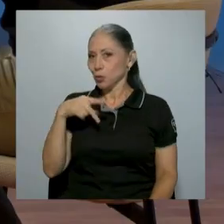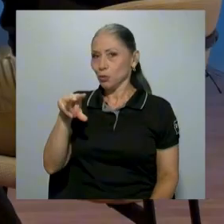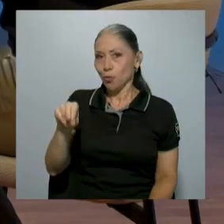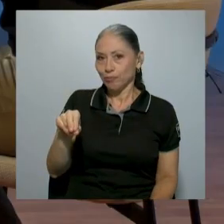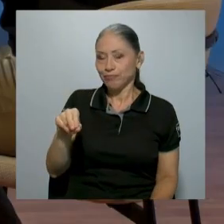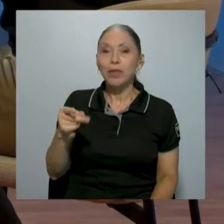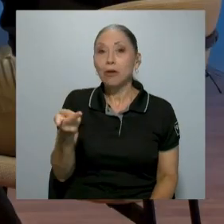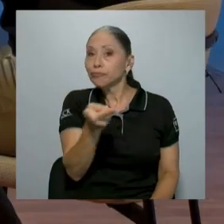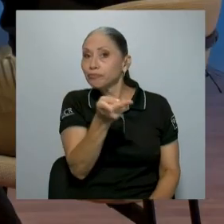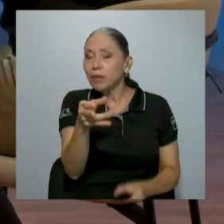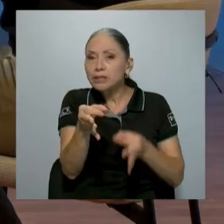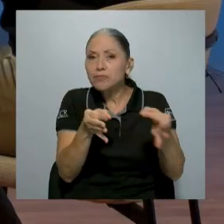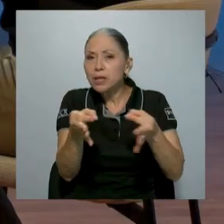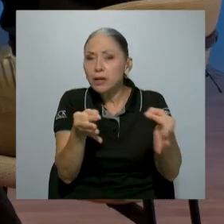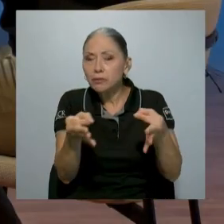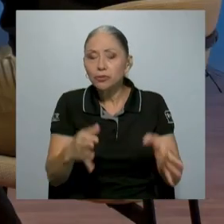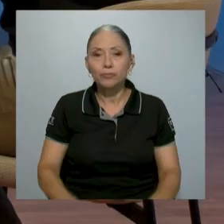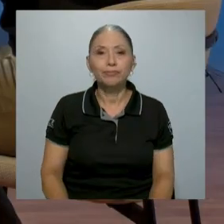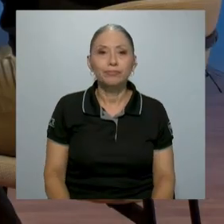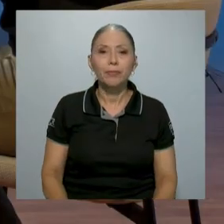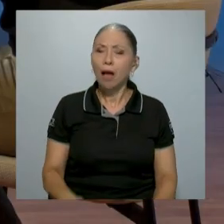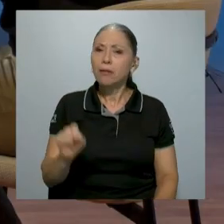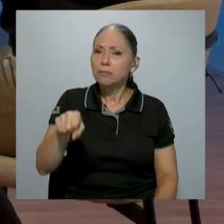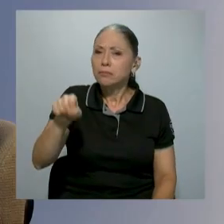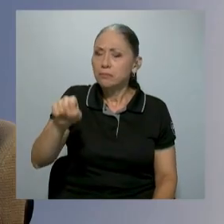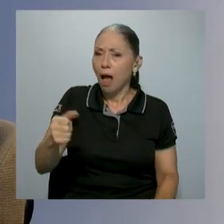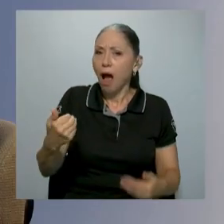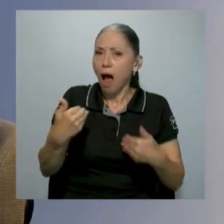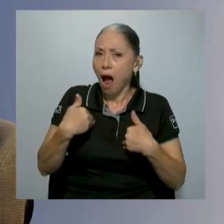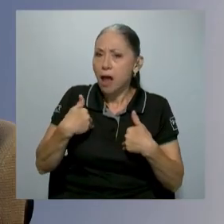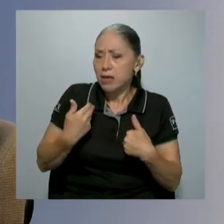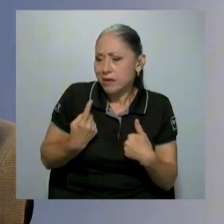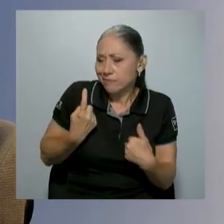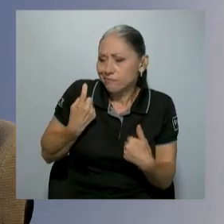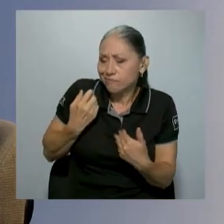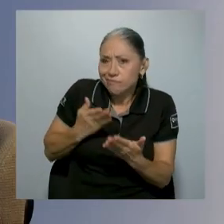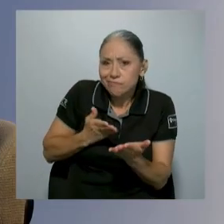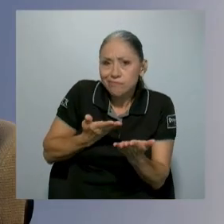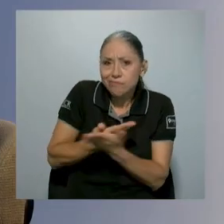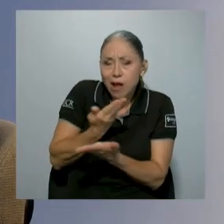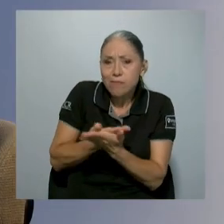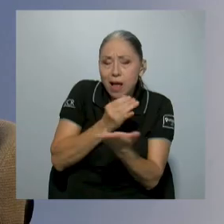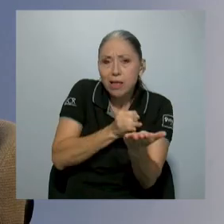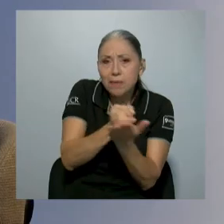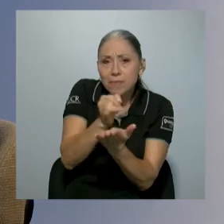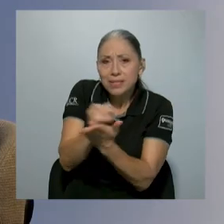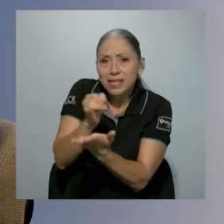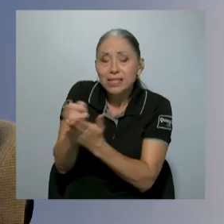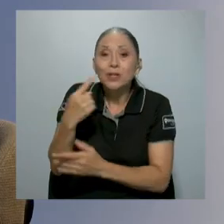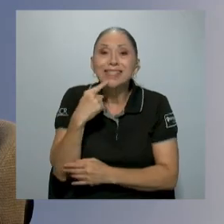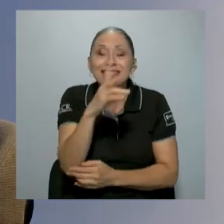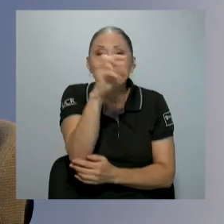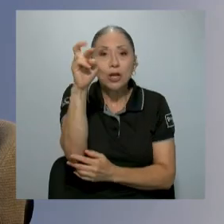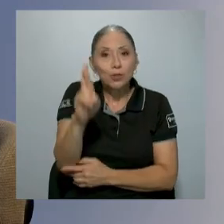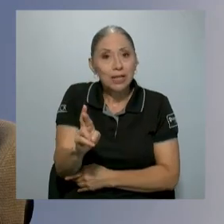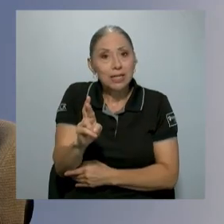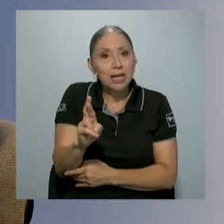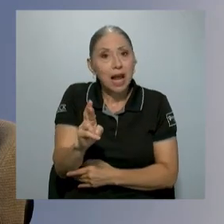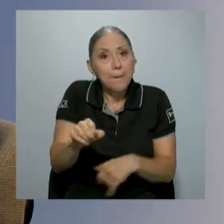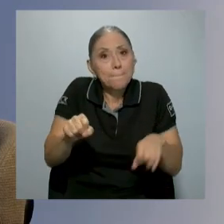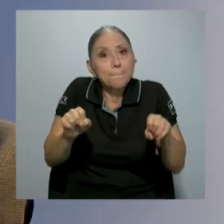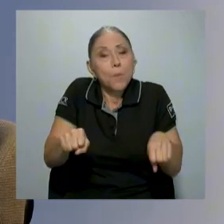Explíquenos. Sí, de hecho hay investigaciones recientes, digamos, que están apuntando a que Costa Rica podría tener,